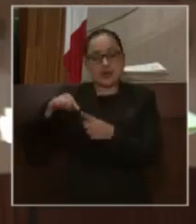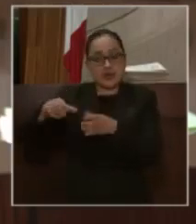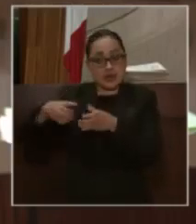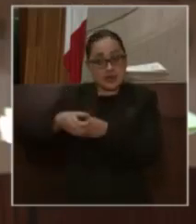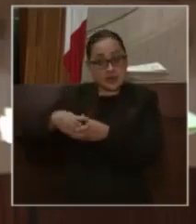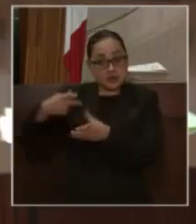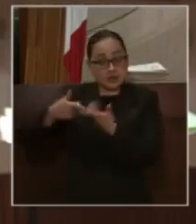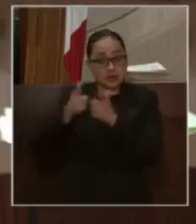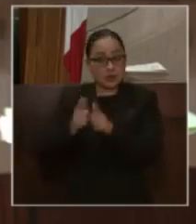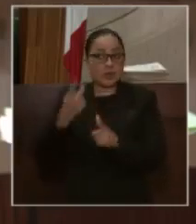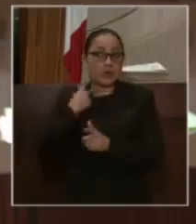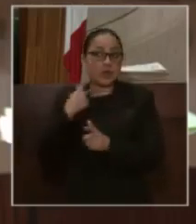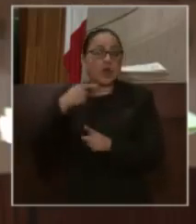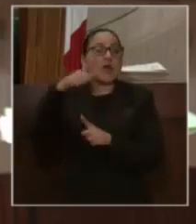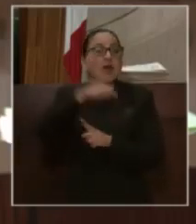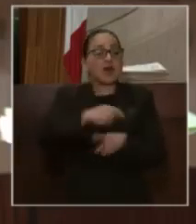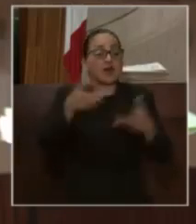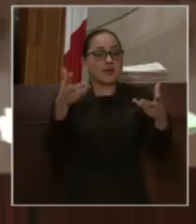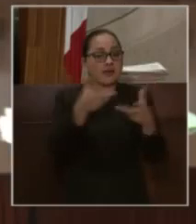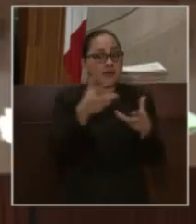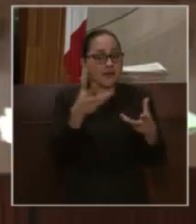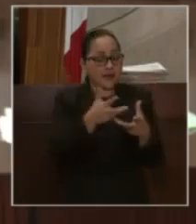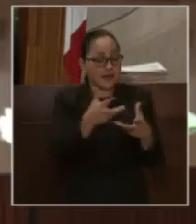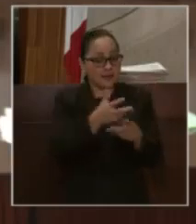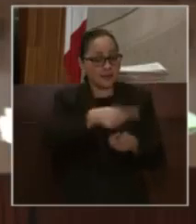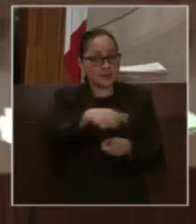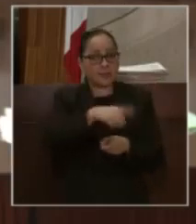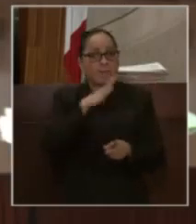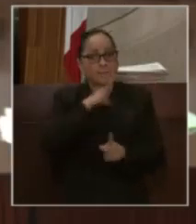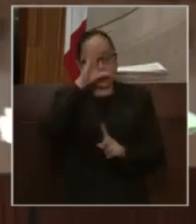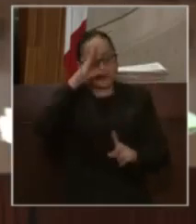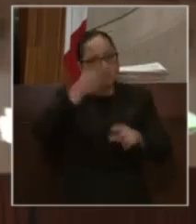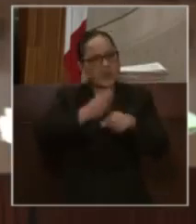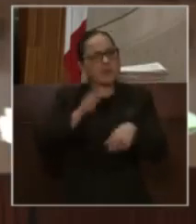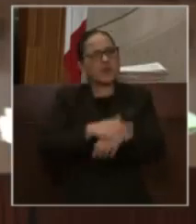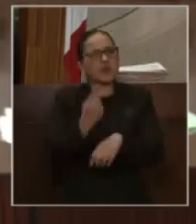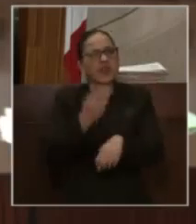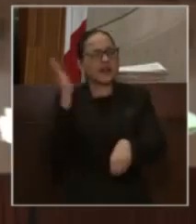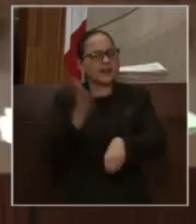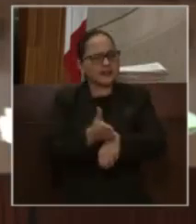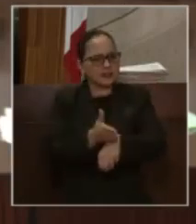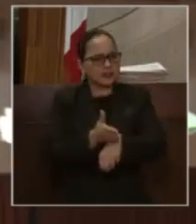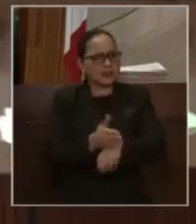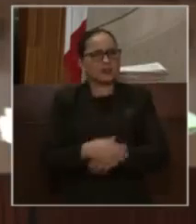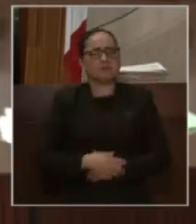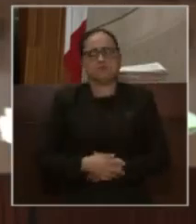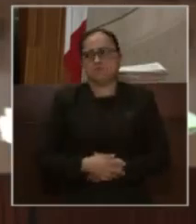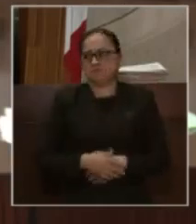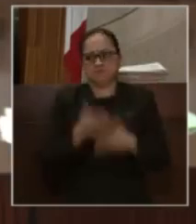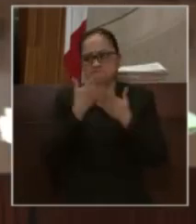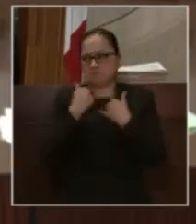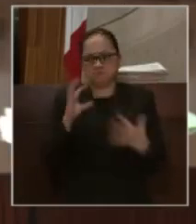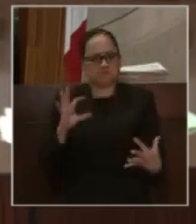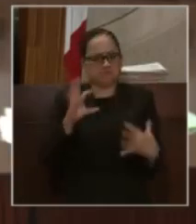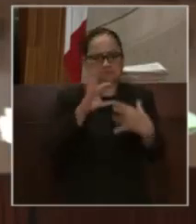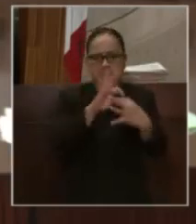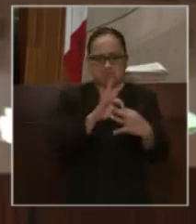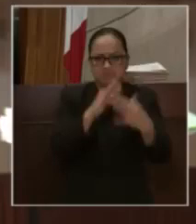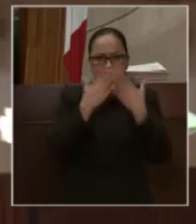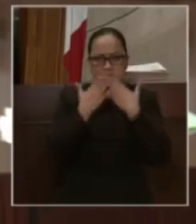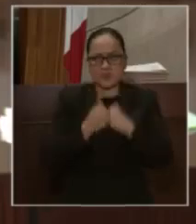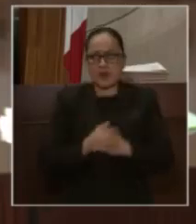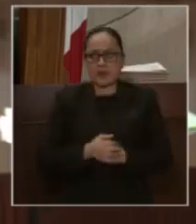que fueron objeto de la sanción. No existe ese nexo, y todo